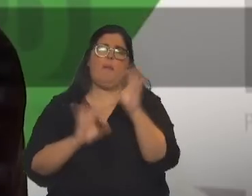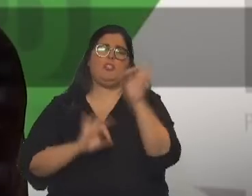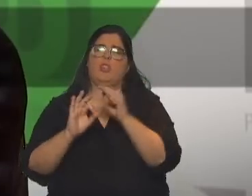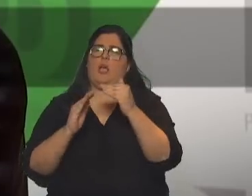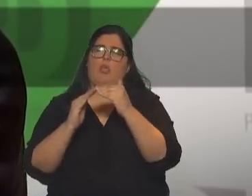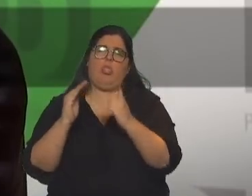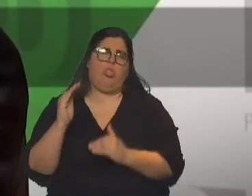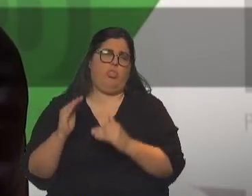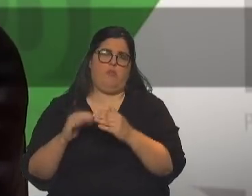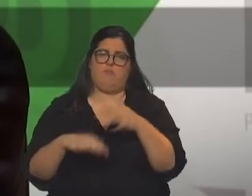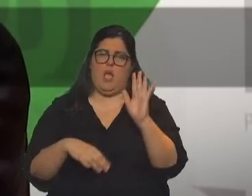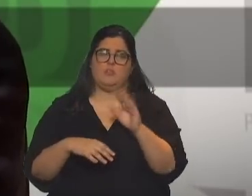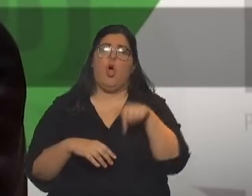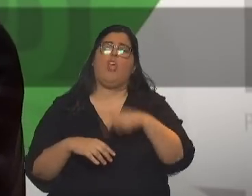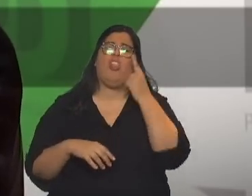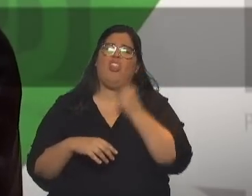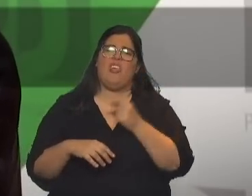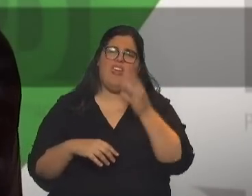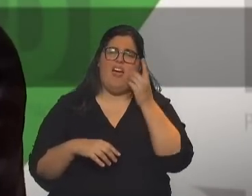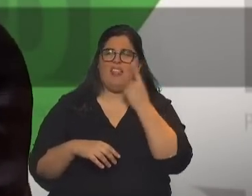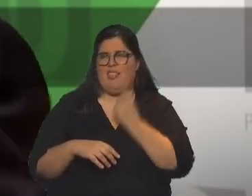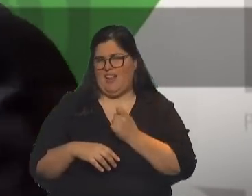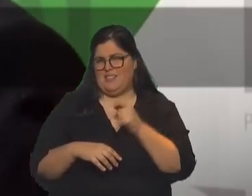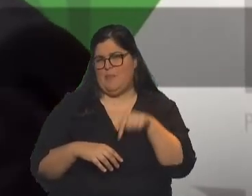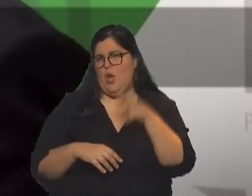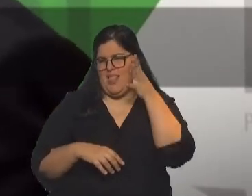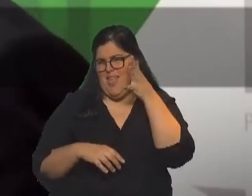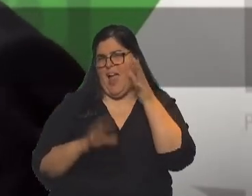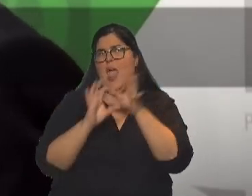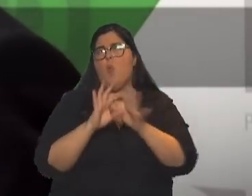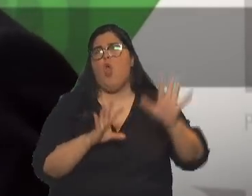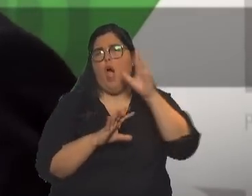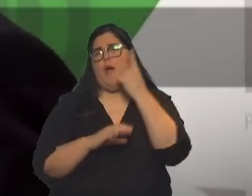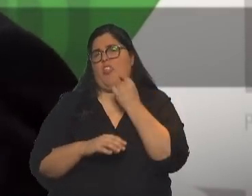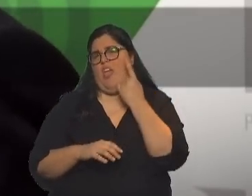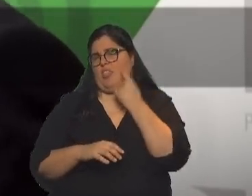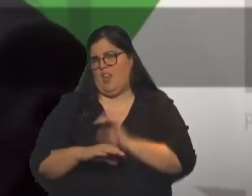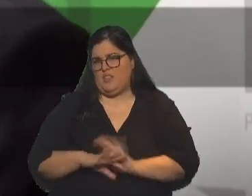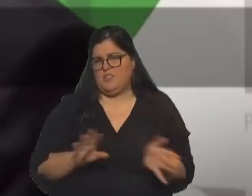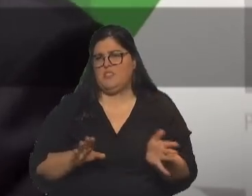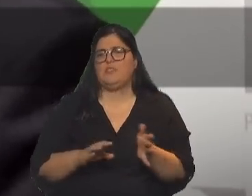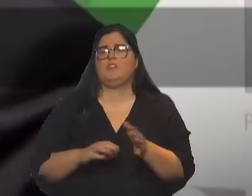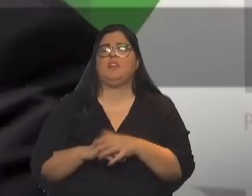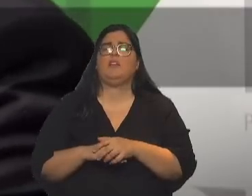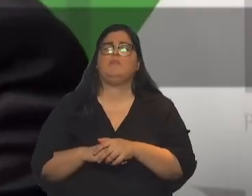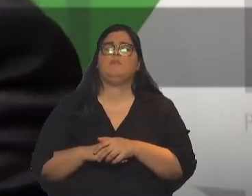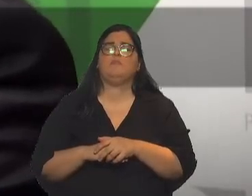è un giorno triste per l'Italia, per l'Europa, ci aspettano giorni